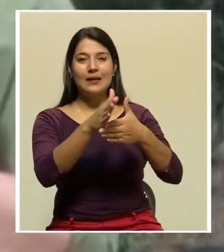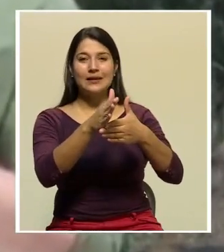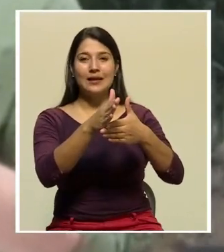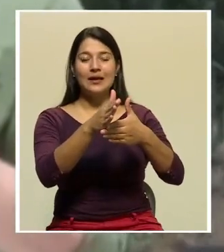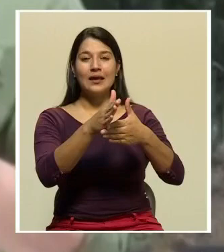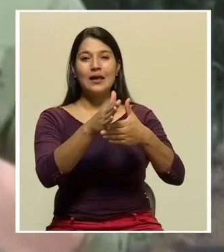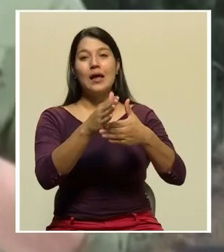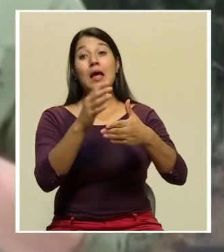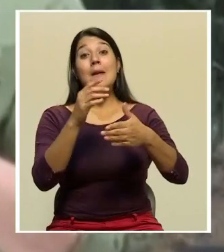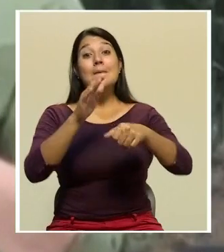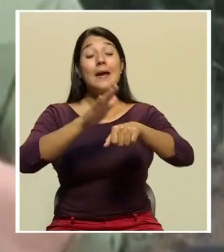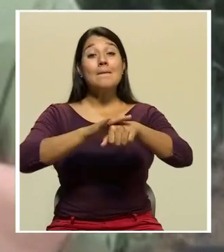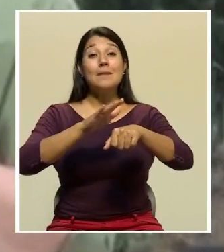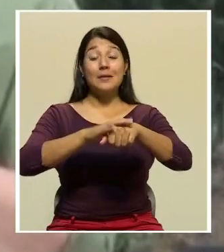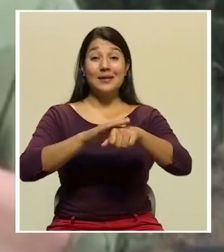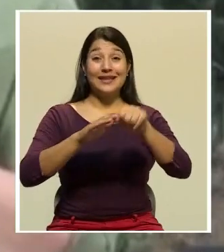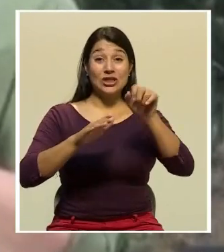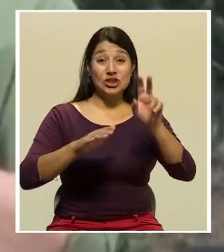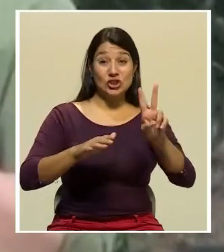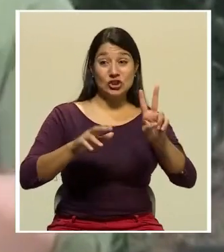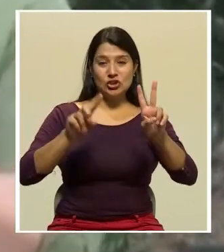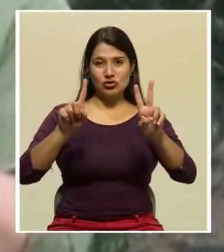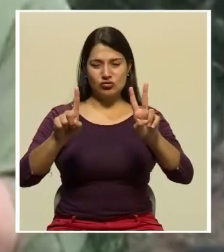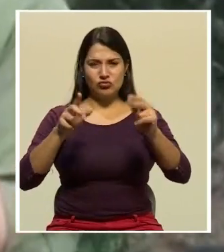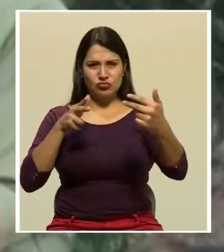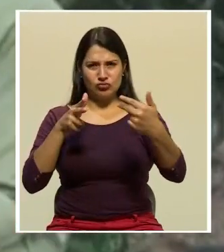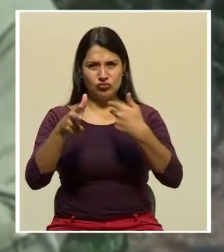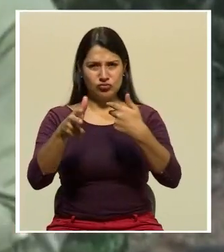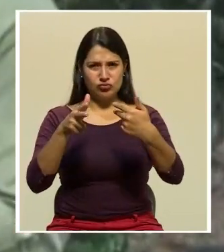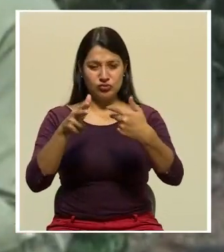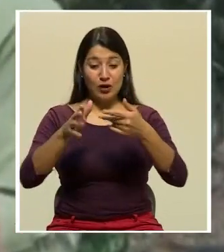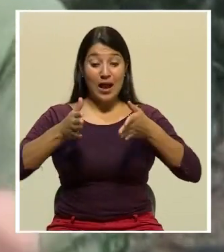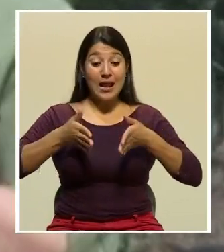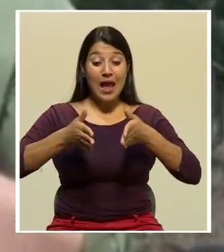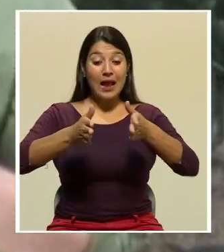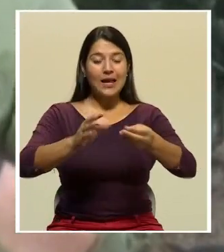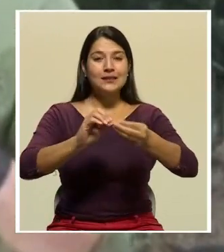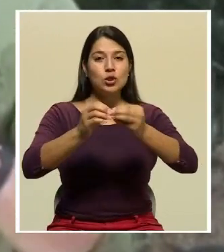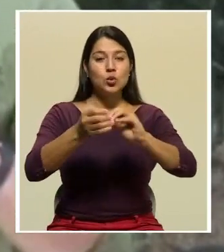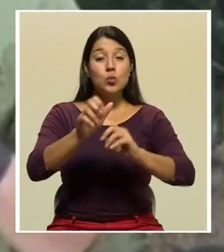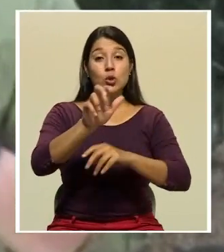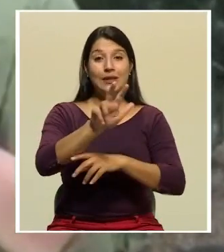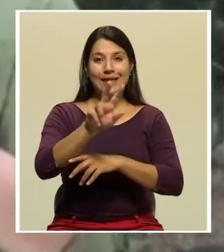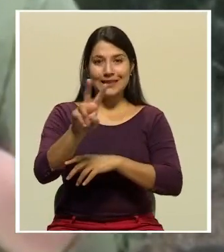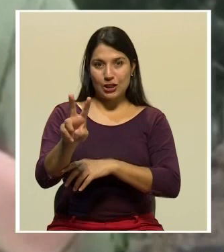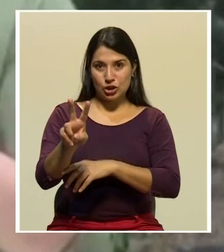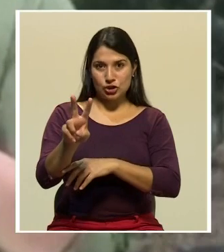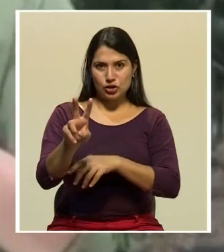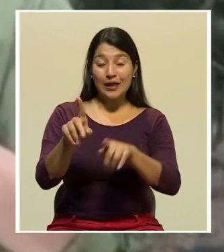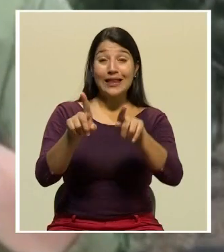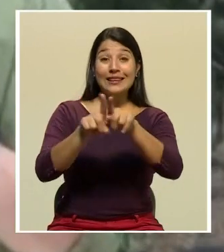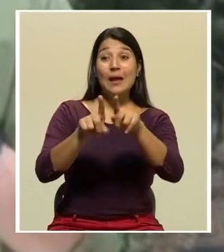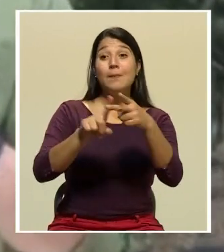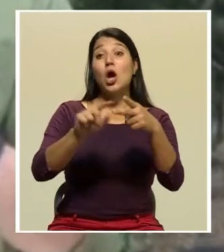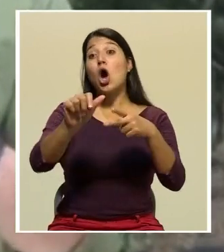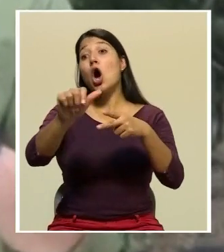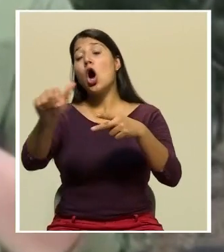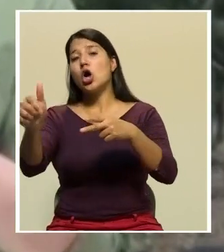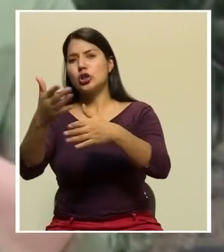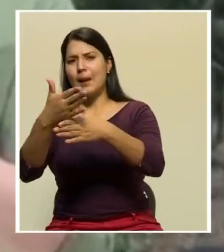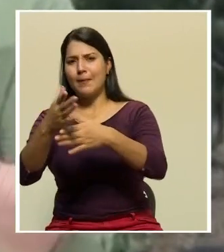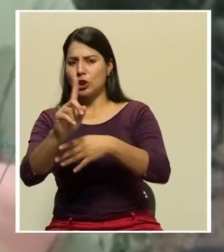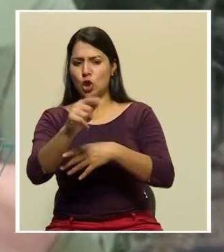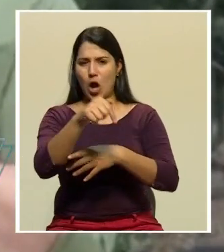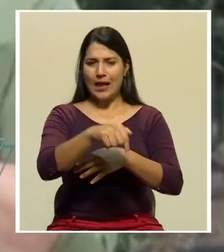el paso a 3 niveles que se puede observar en el cruce de la Ruta 32. En otra parte de la circunvalación, no de esta